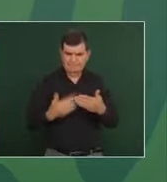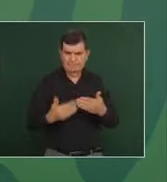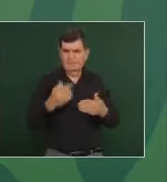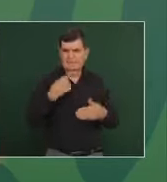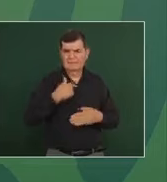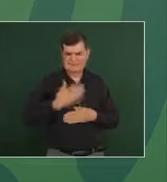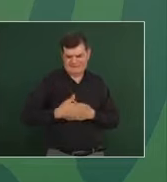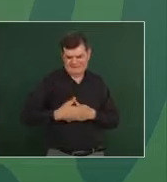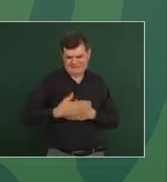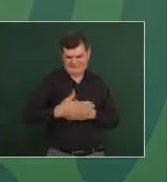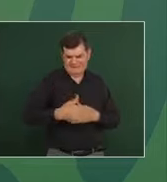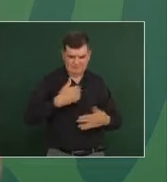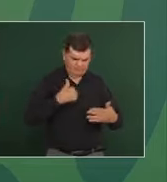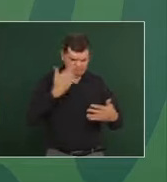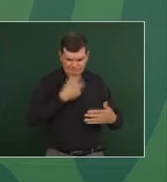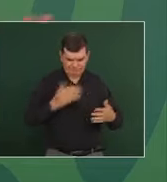archivos.